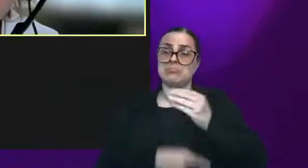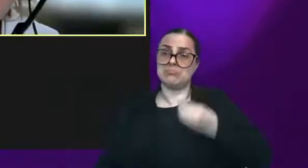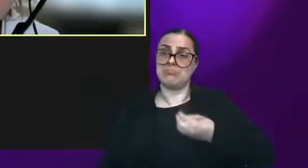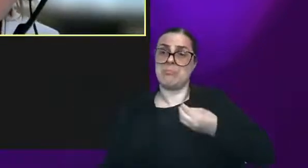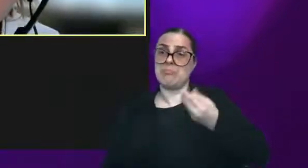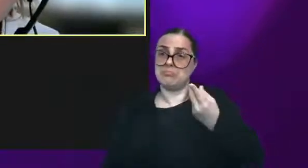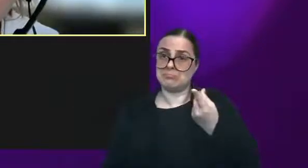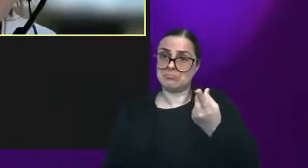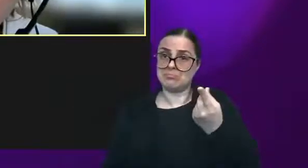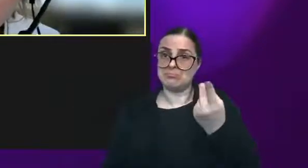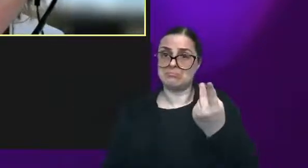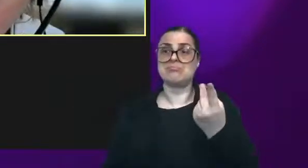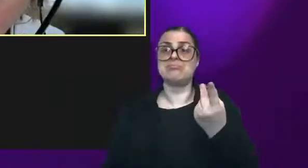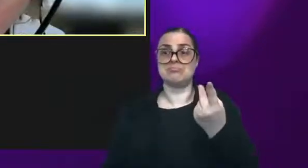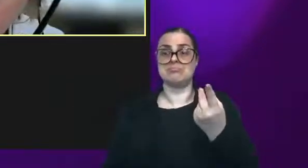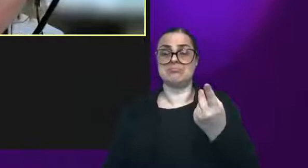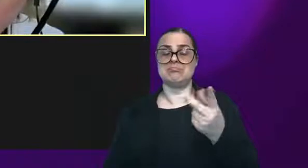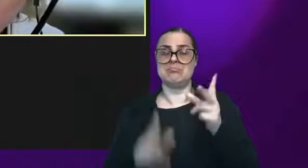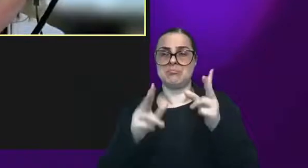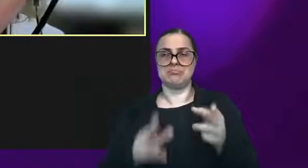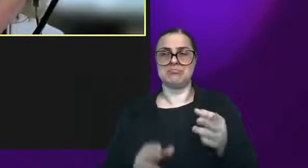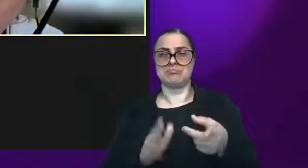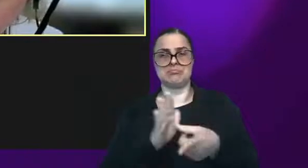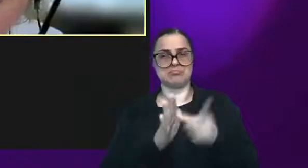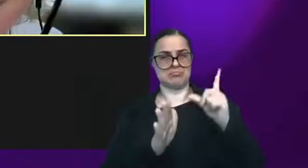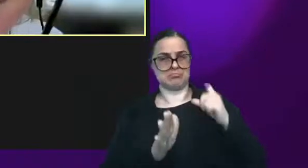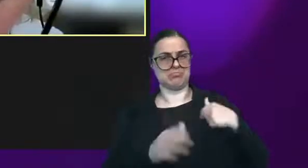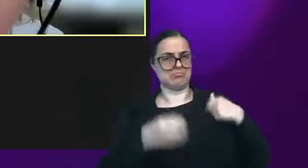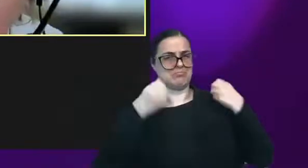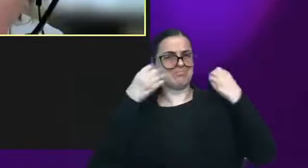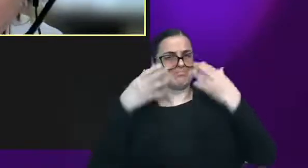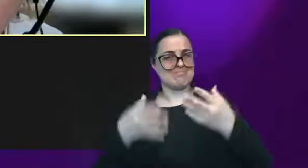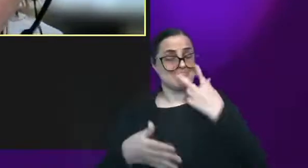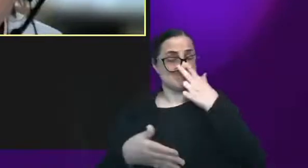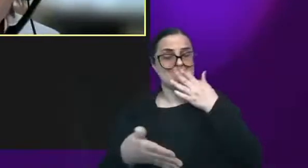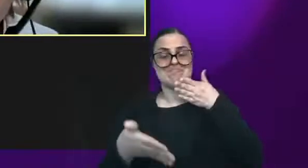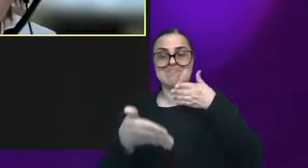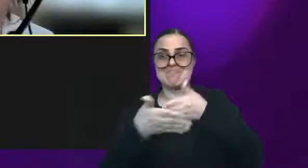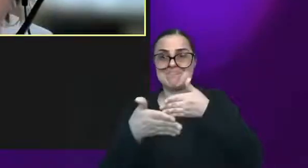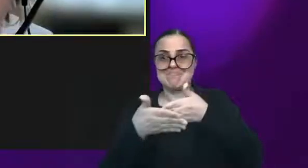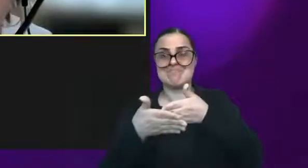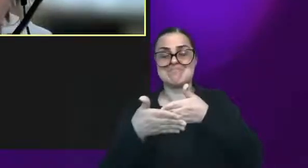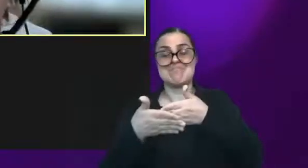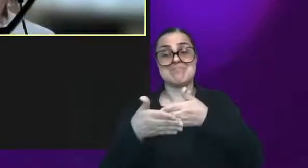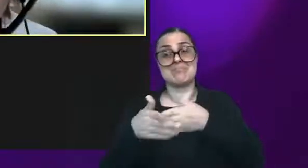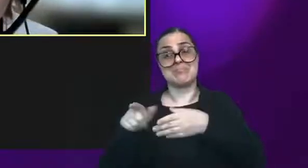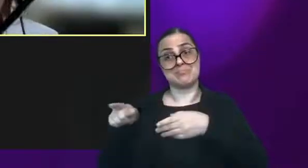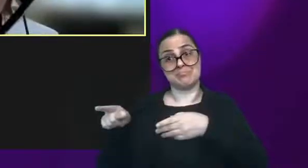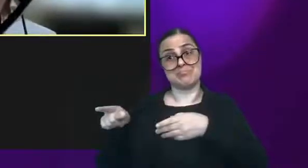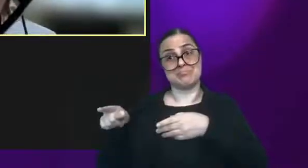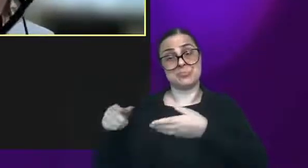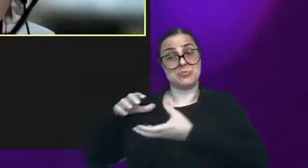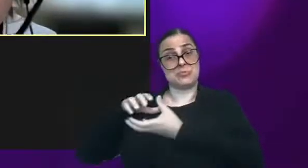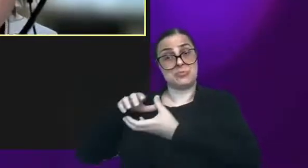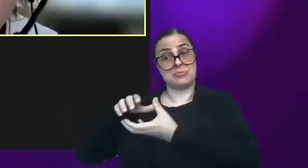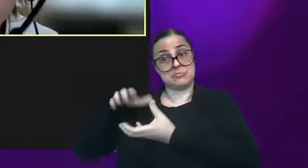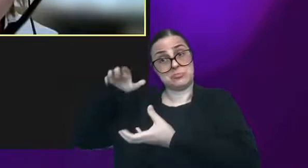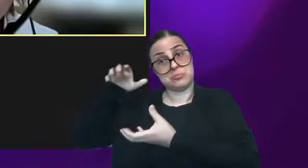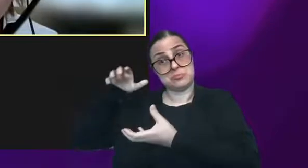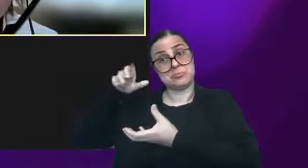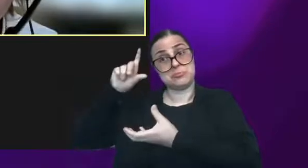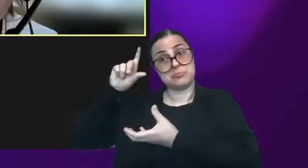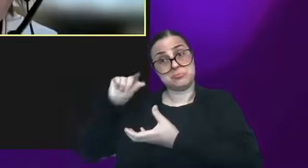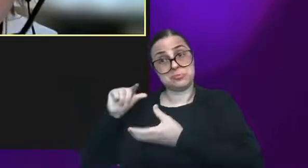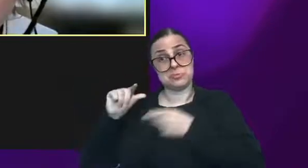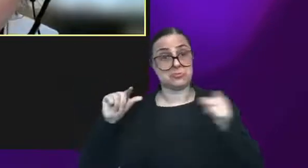más limitado respecto a un paciente mucho más joven. En ese paciente, obviamente que si se puede operar, se opera sin